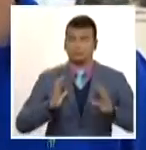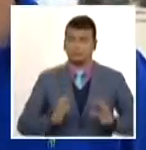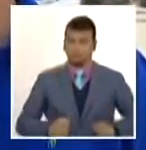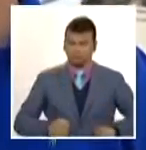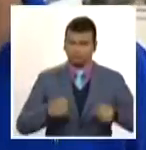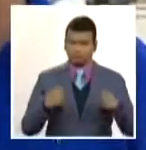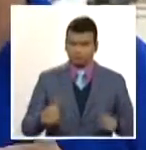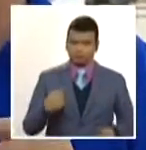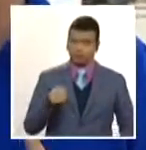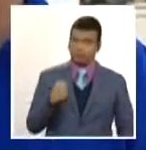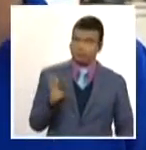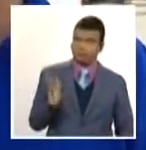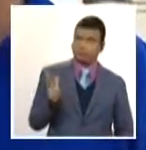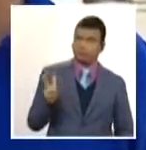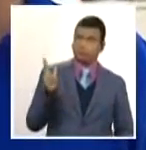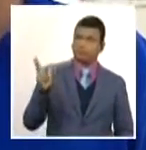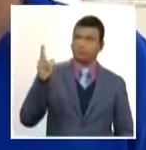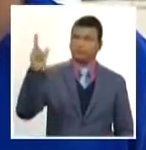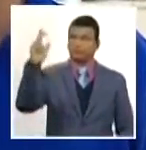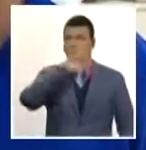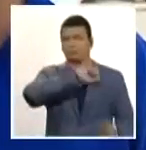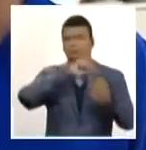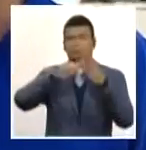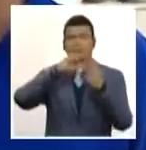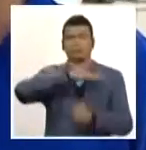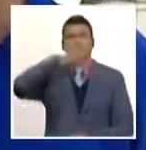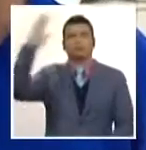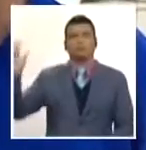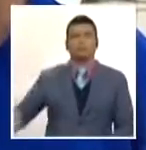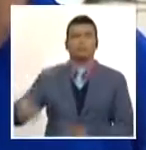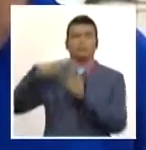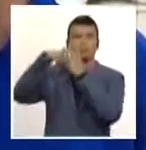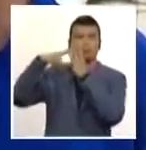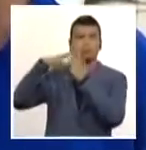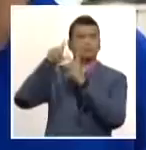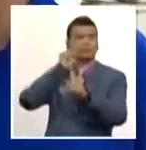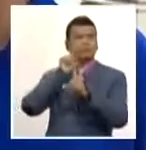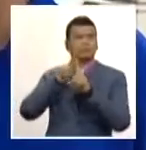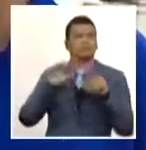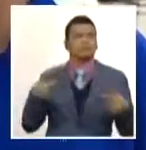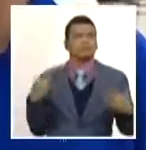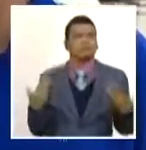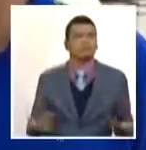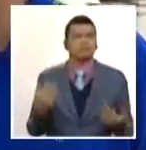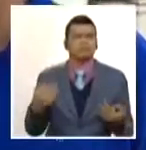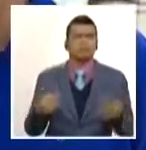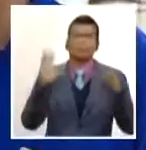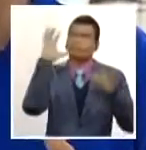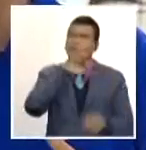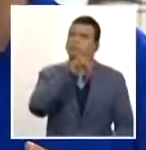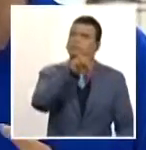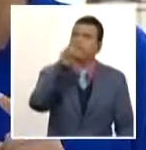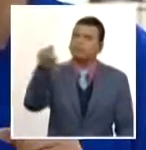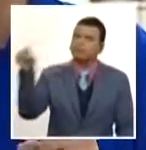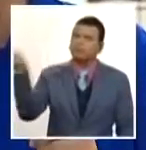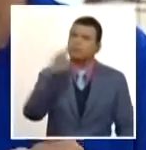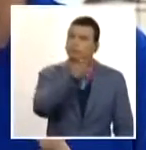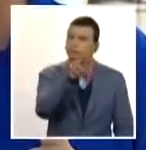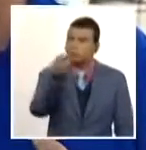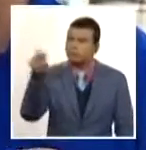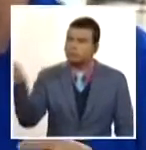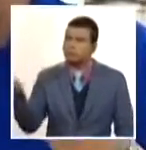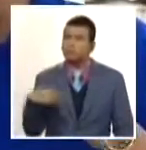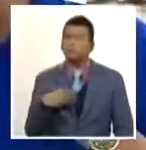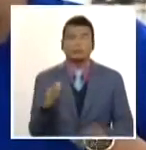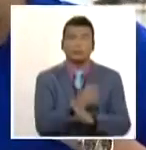para poder hacer ese ascenso hasta las Tres Cruces. Pero el objetivo fundamentalmente era poder visibilizar, como lo estamos haciendo con muchos problemas de